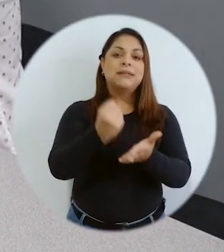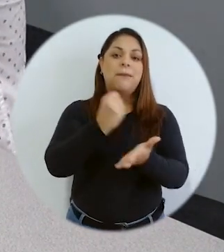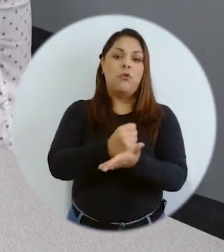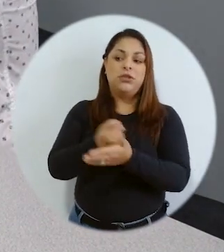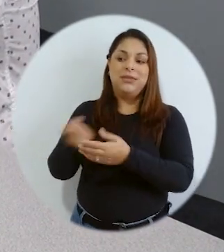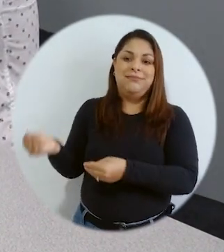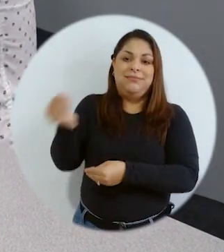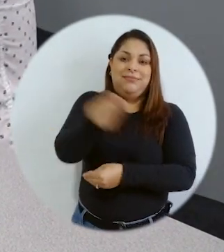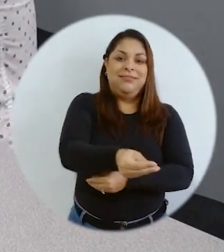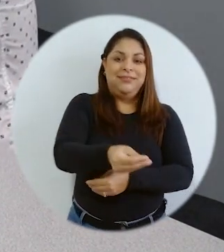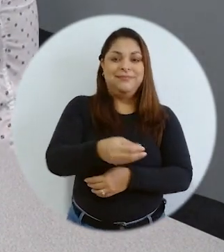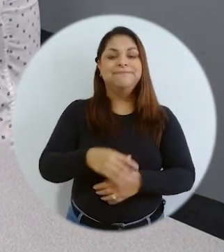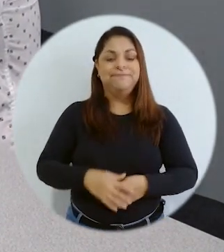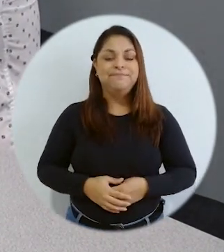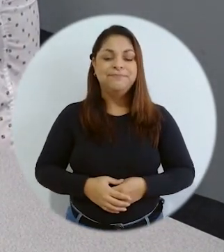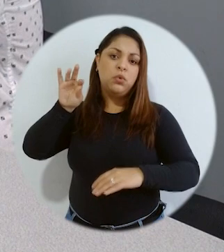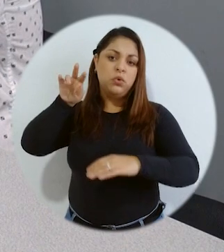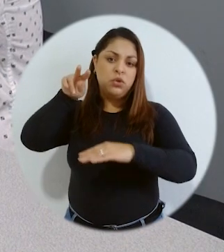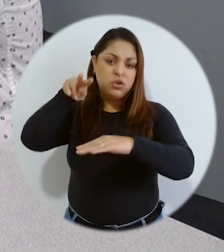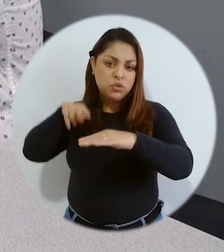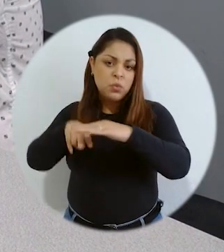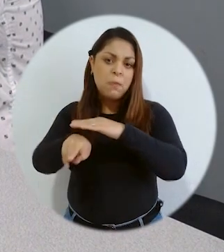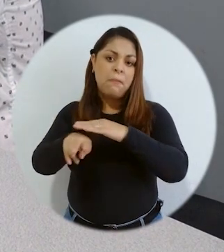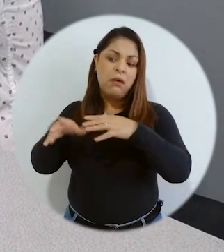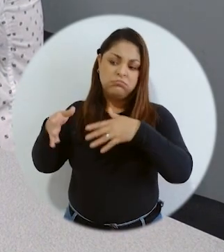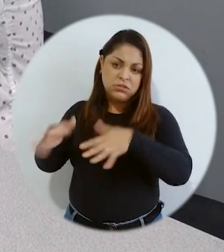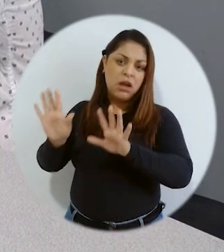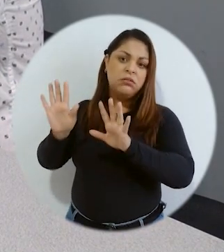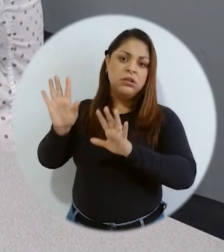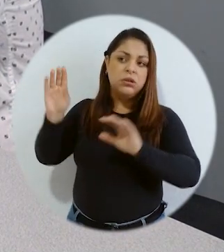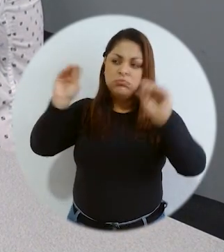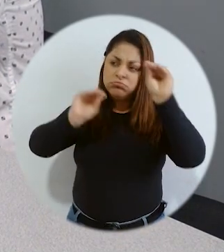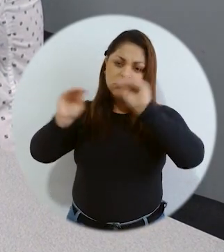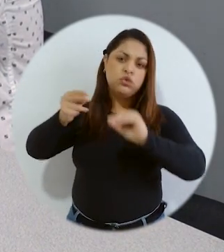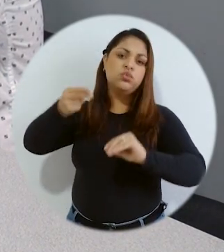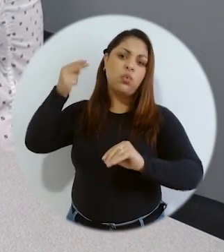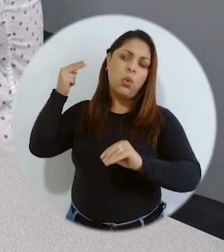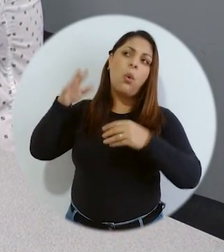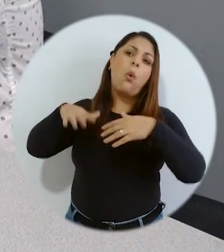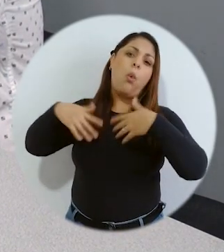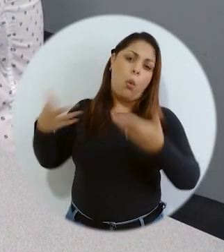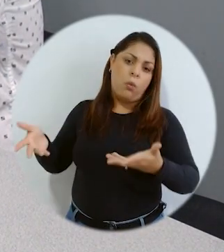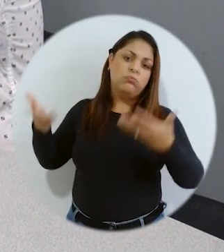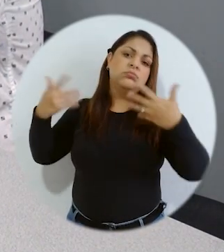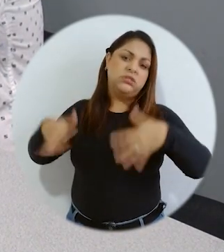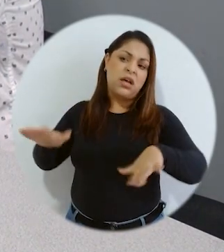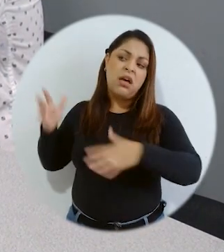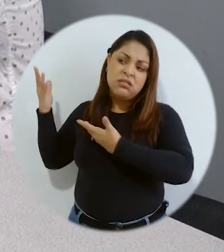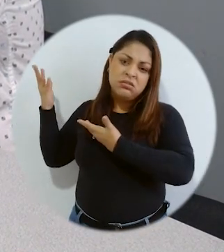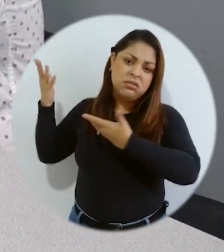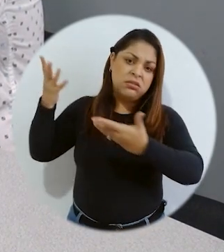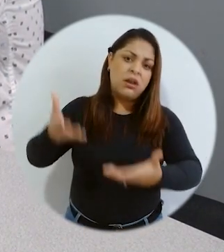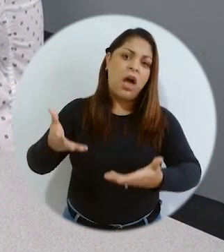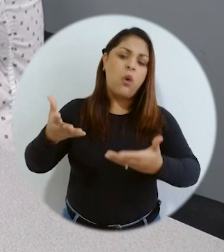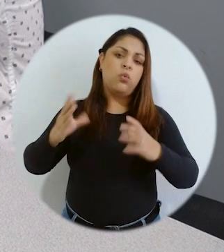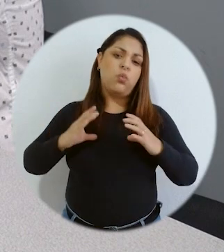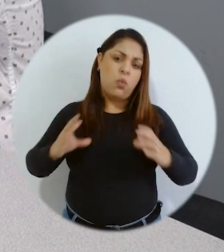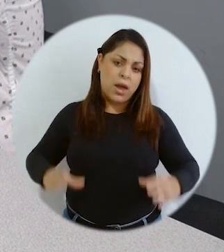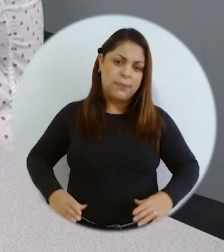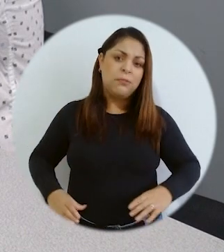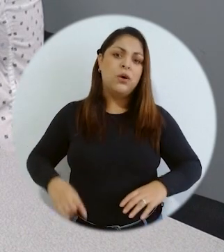COFADE, del Comité de Familiares de Detenidos Desaparecidos en Honduras, fundado entre otros por Berta Oliva, que se